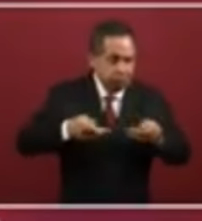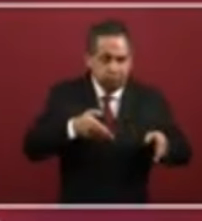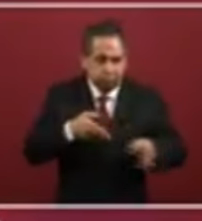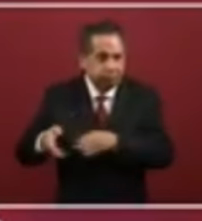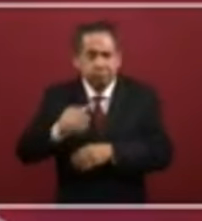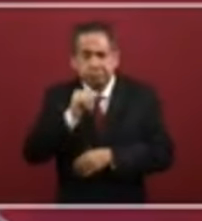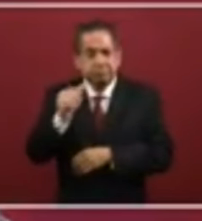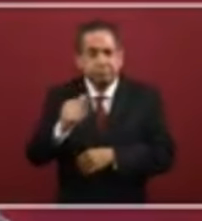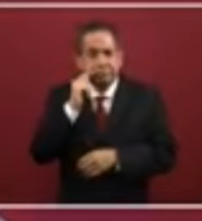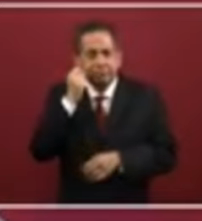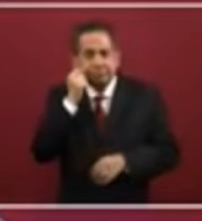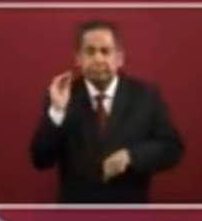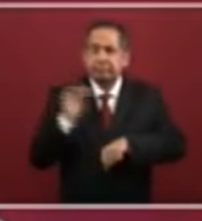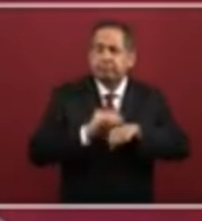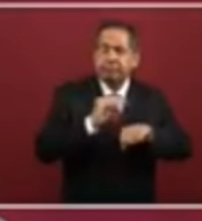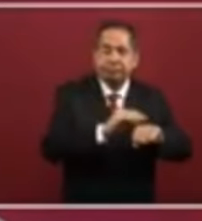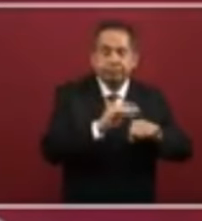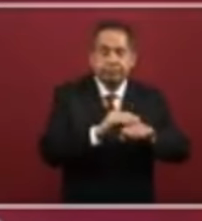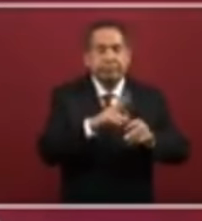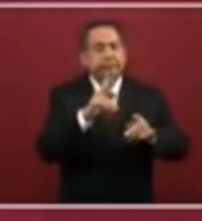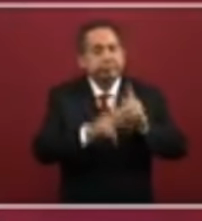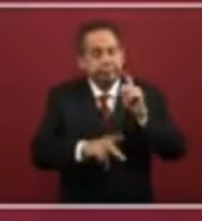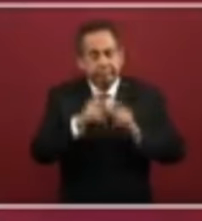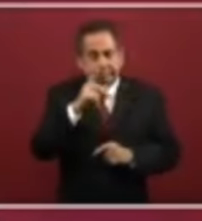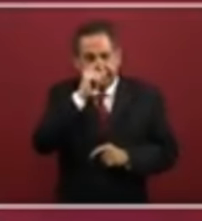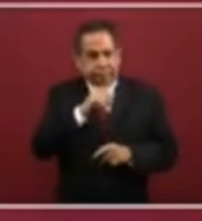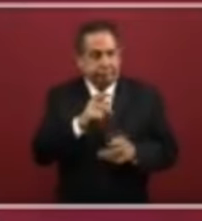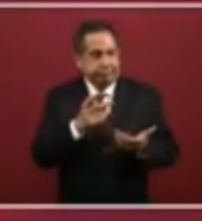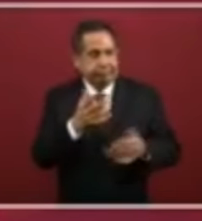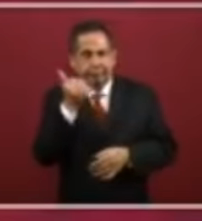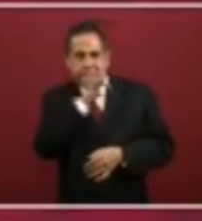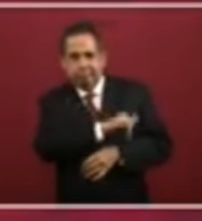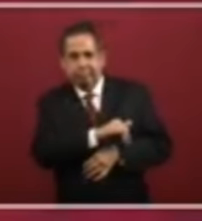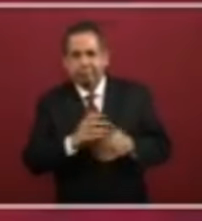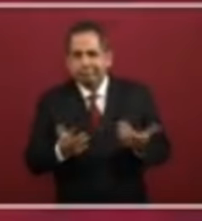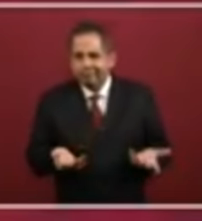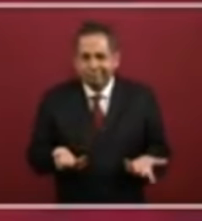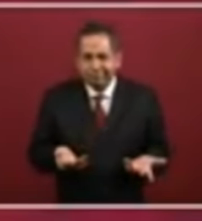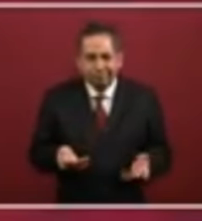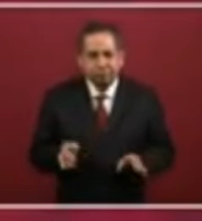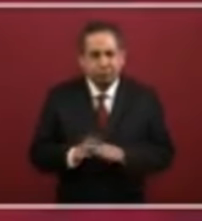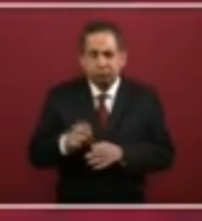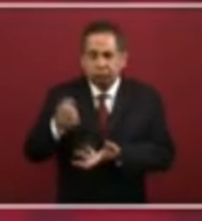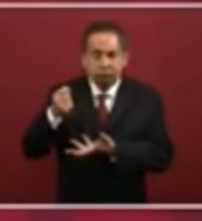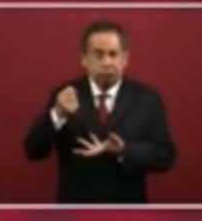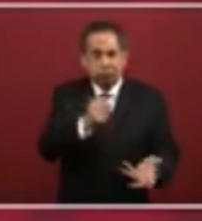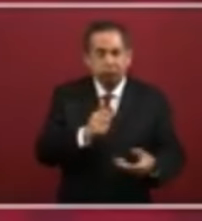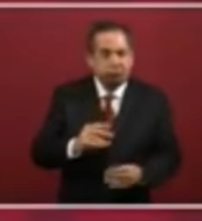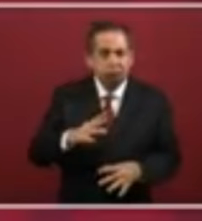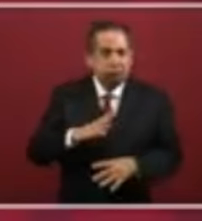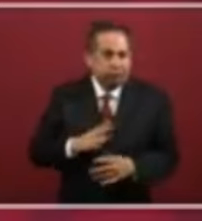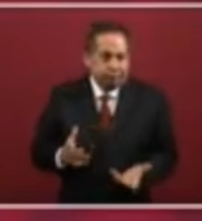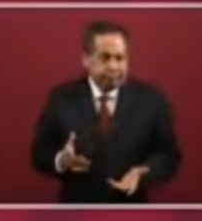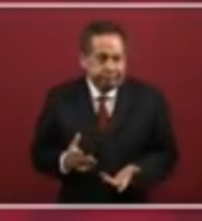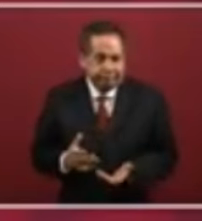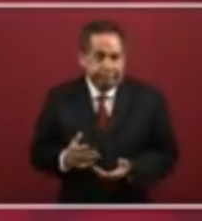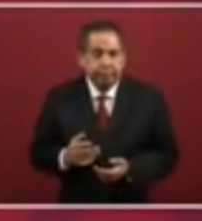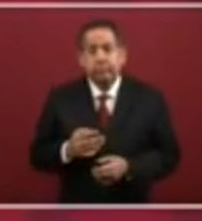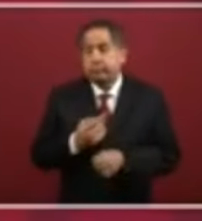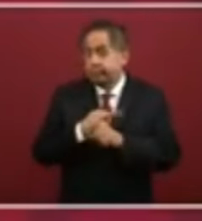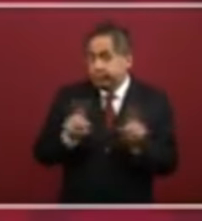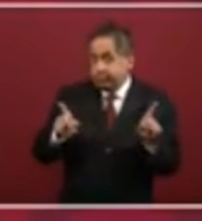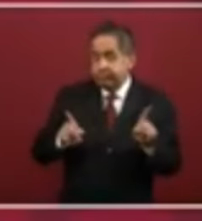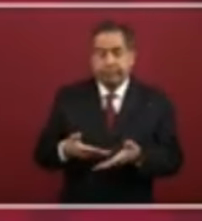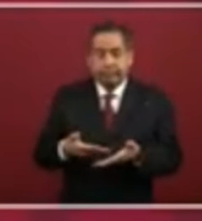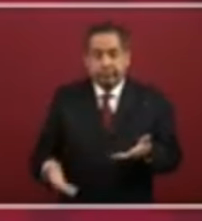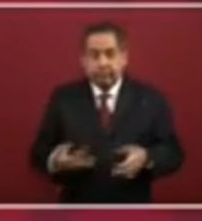sin planeación y sin que se garantizaran los recursos. En el caso de esta